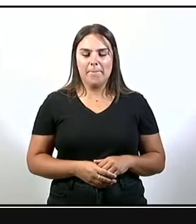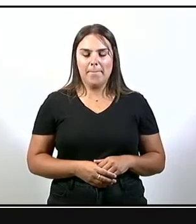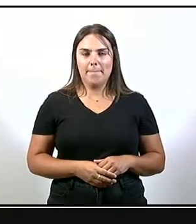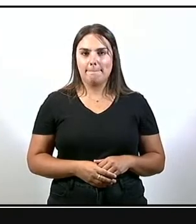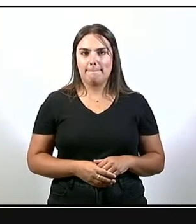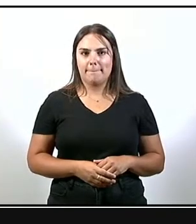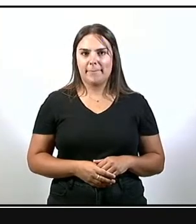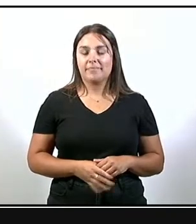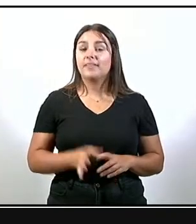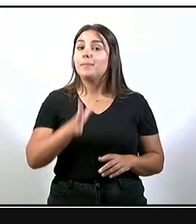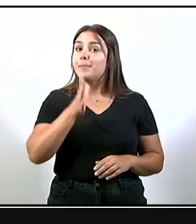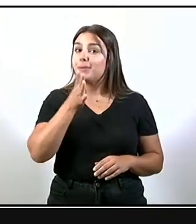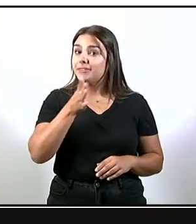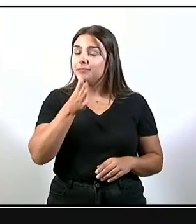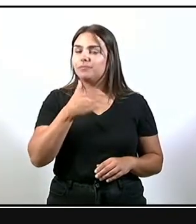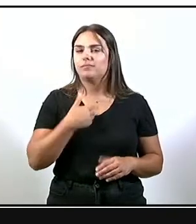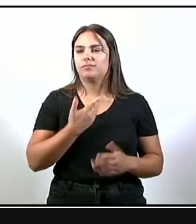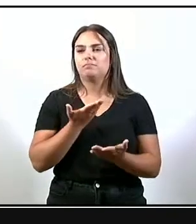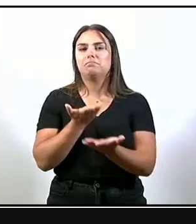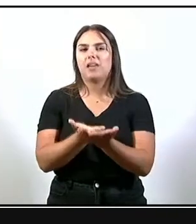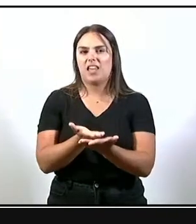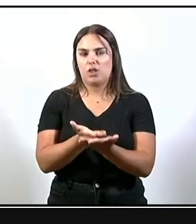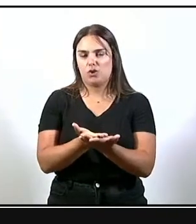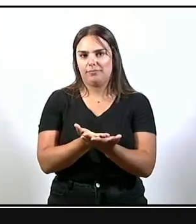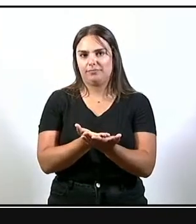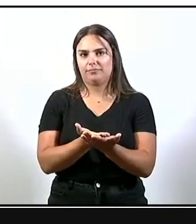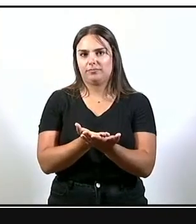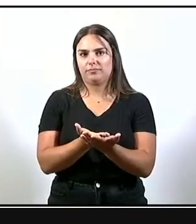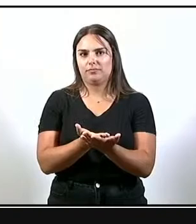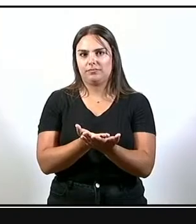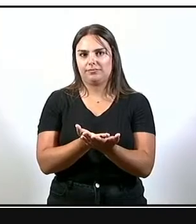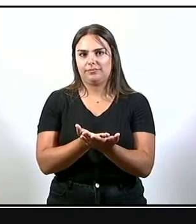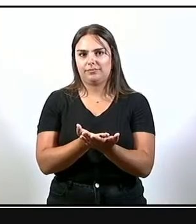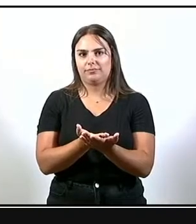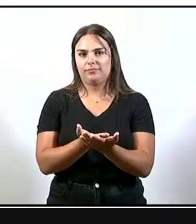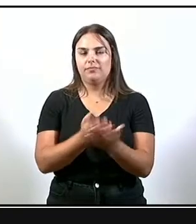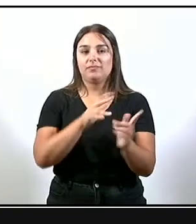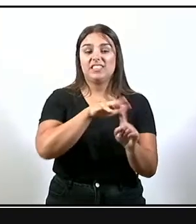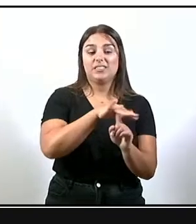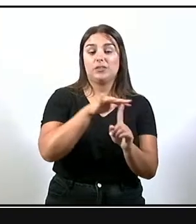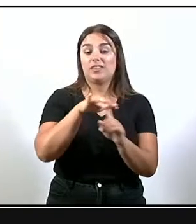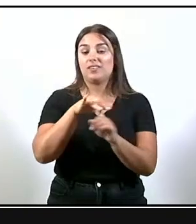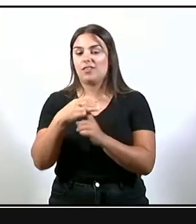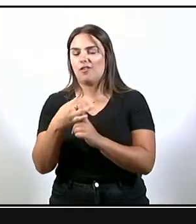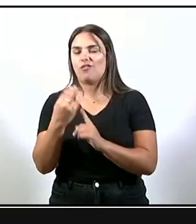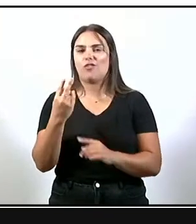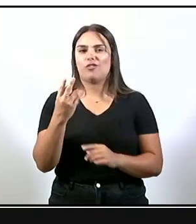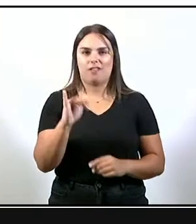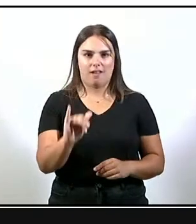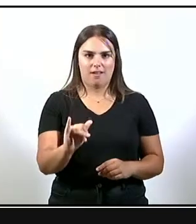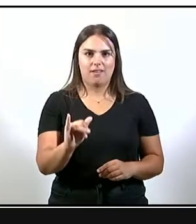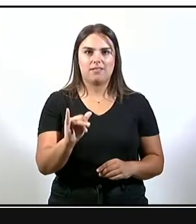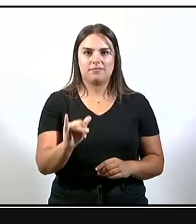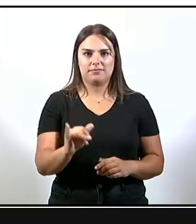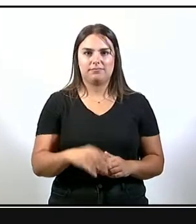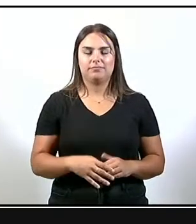les pido, había 2 escenarios posibles: